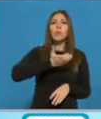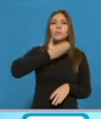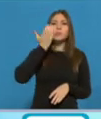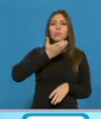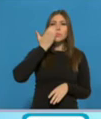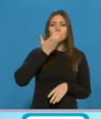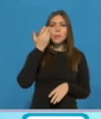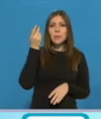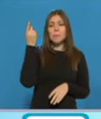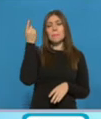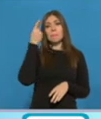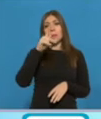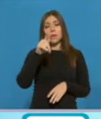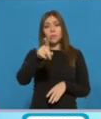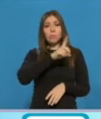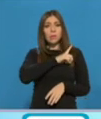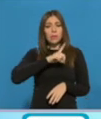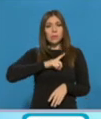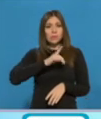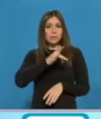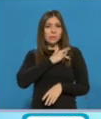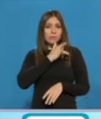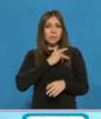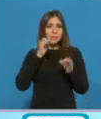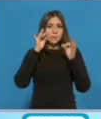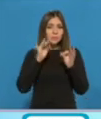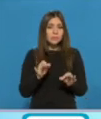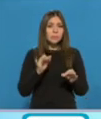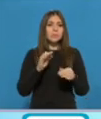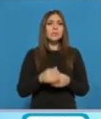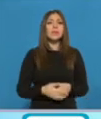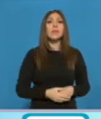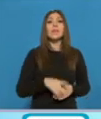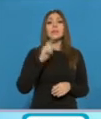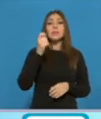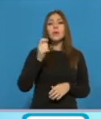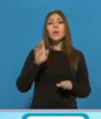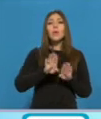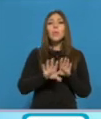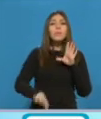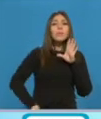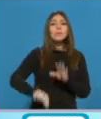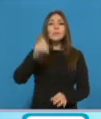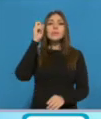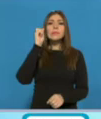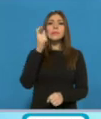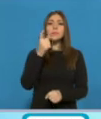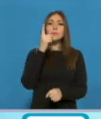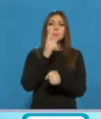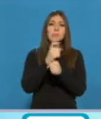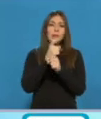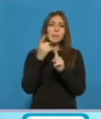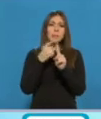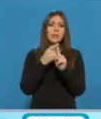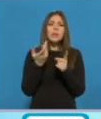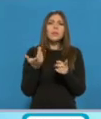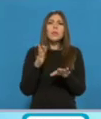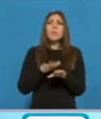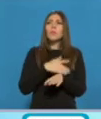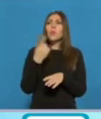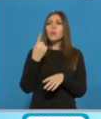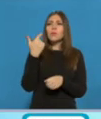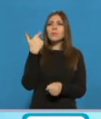tienes que estar muy consciente. Por eso es que dije, el primer paso a encontrar es, ¿por qué estoy gritando? ¿Por